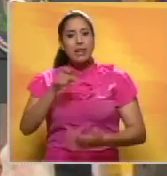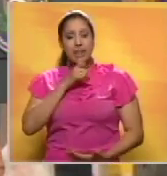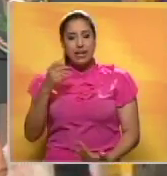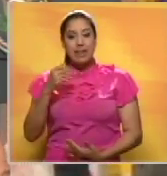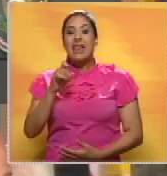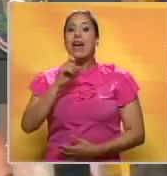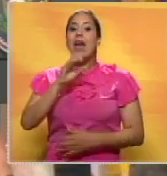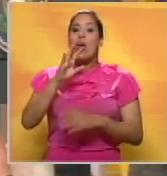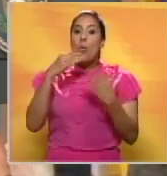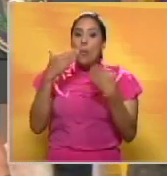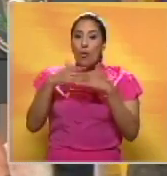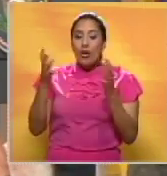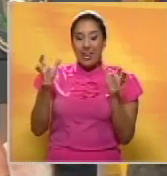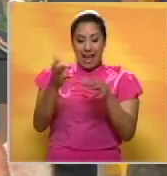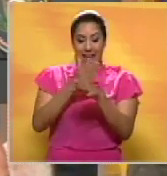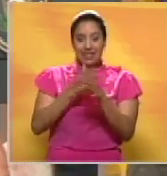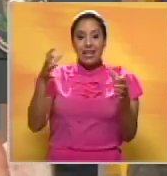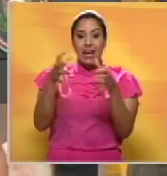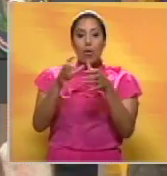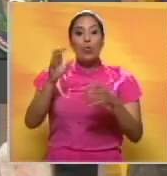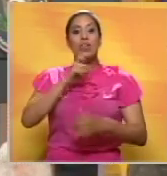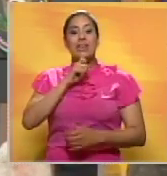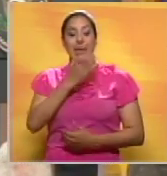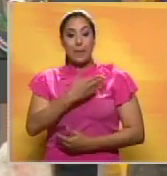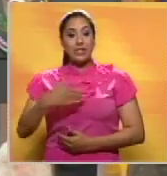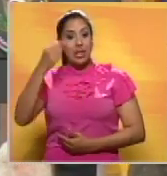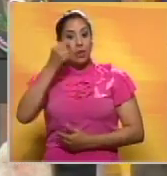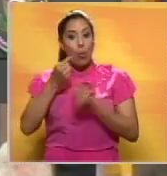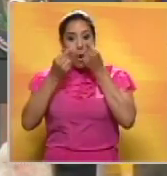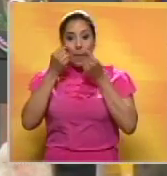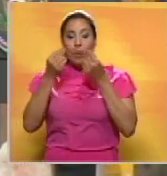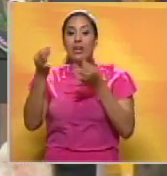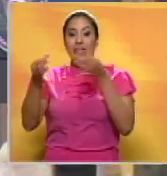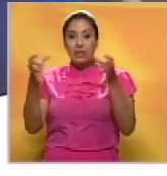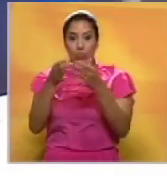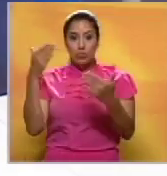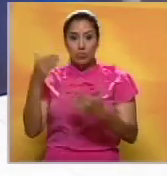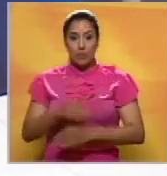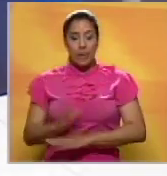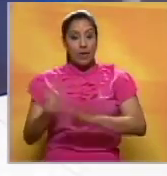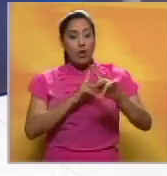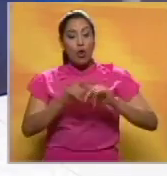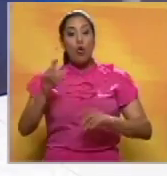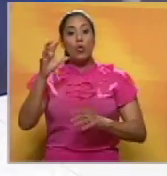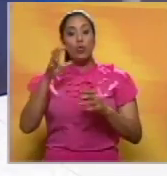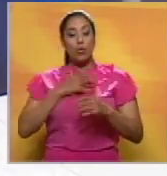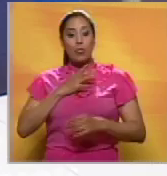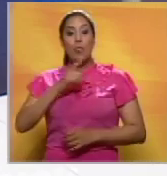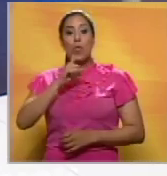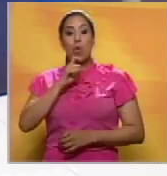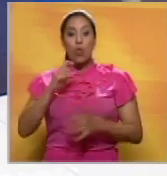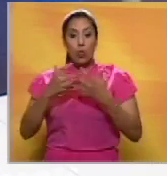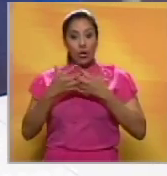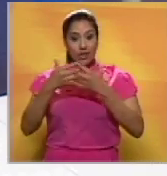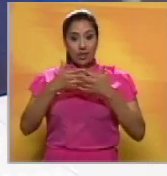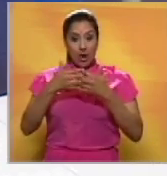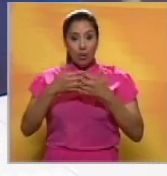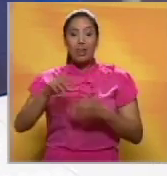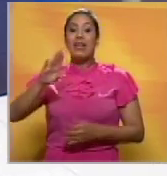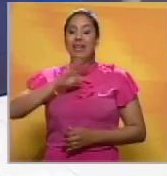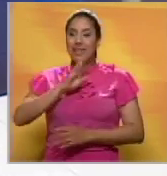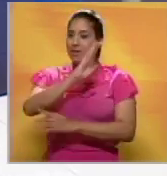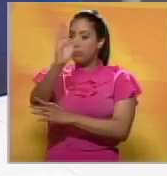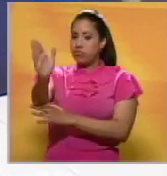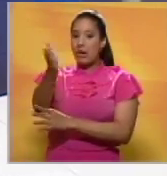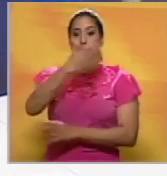declaraciones se las ofreció tras su reunión con el mandatario colombiano Juan Manuel Santos. El Departamento del Tesoro de los Estados Unidos